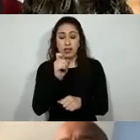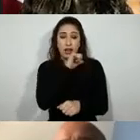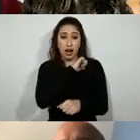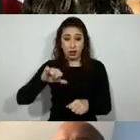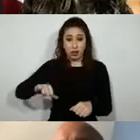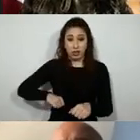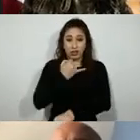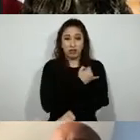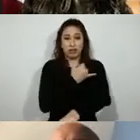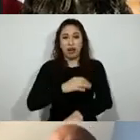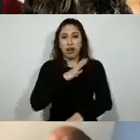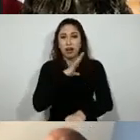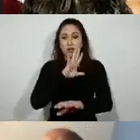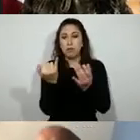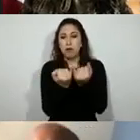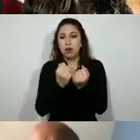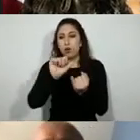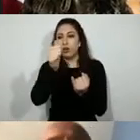en Iztapalapa. Así que